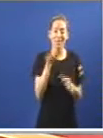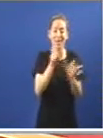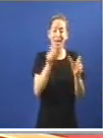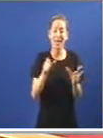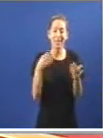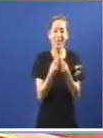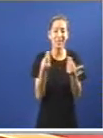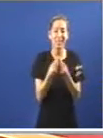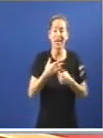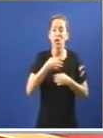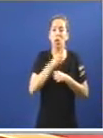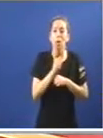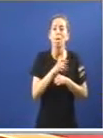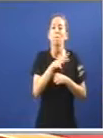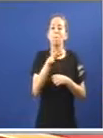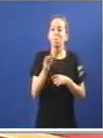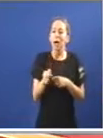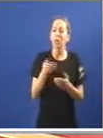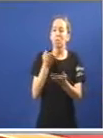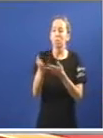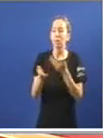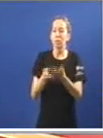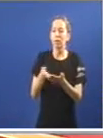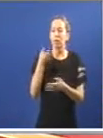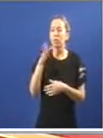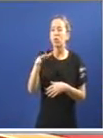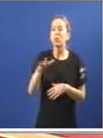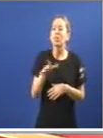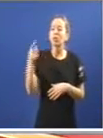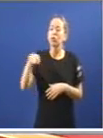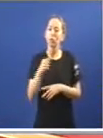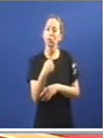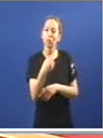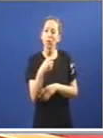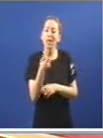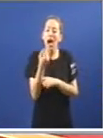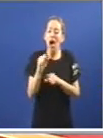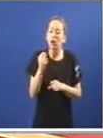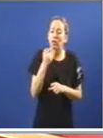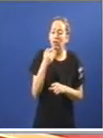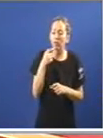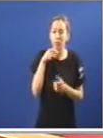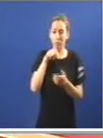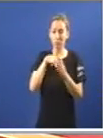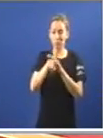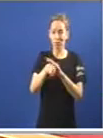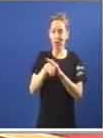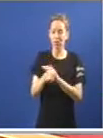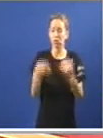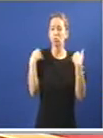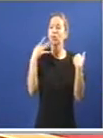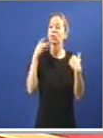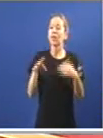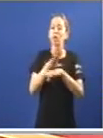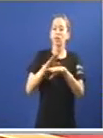iba usted es fácil de caso omiso aínda que a propio fiscal y ha dicho que responsabilidad de gestión era única la consellería de sanidade menta